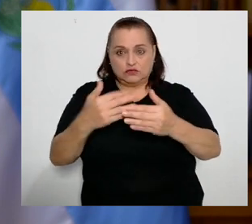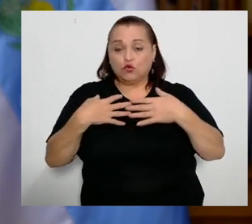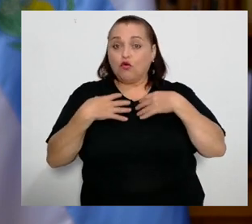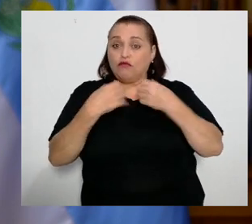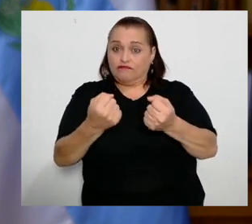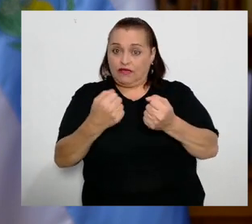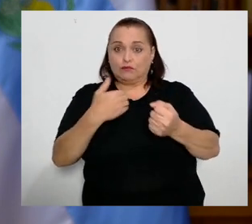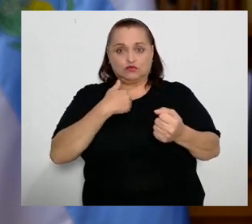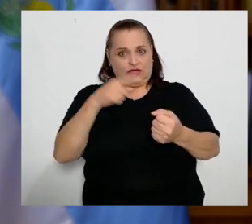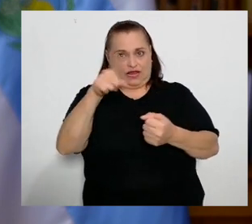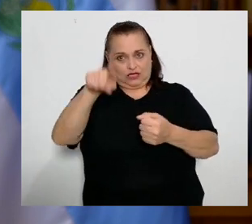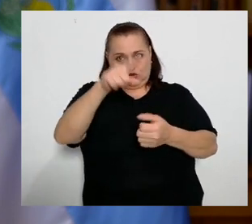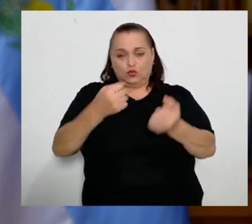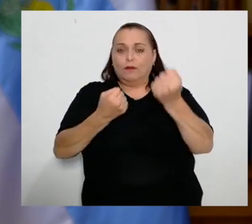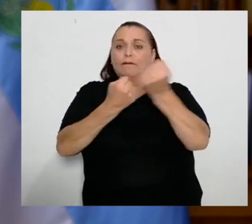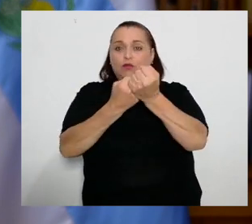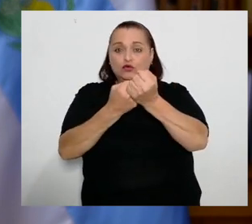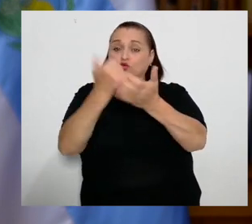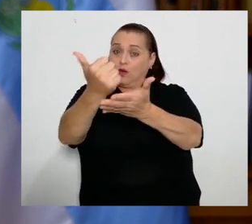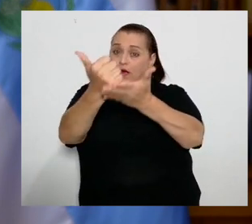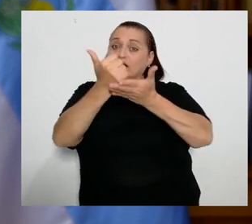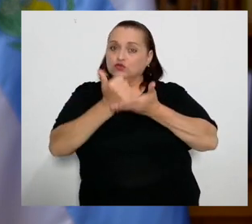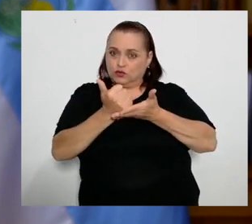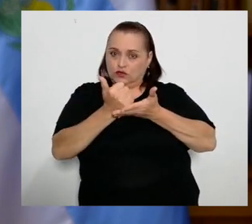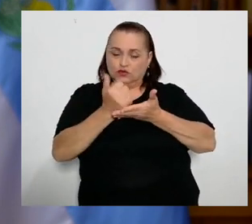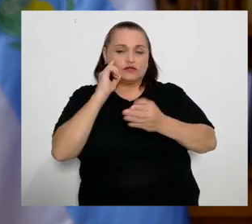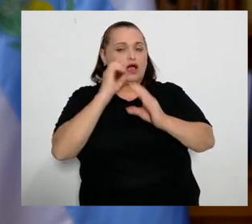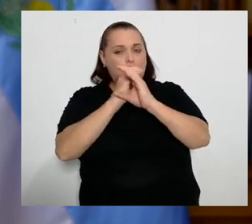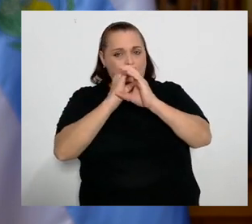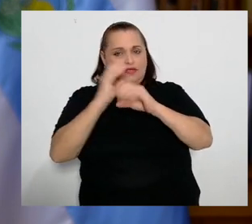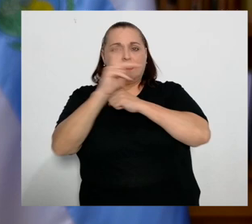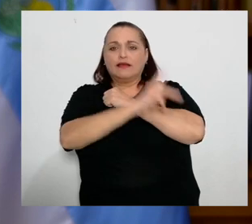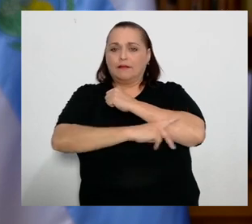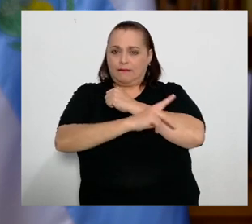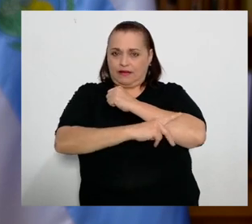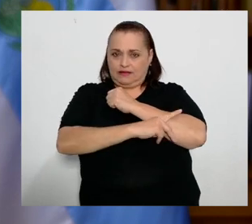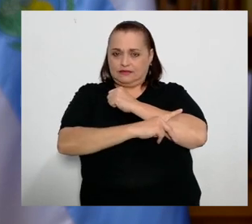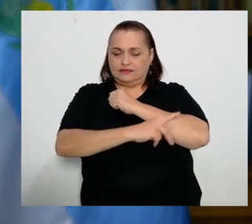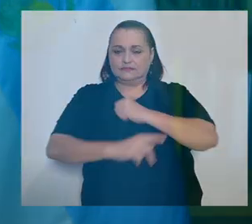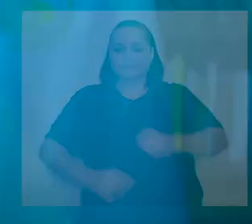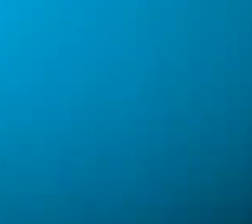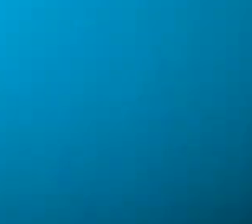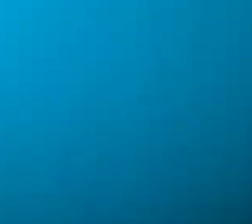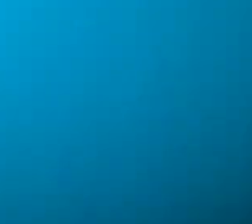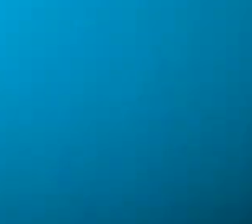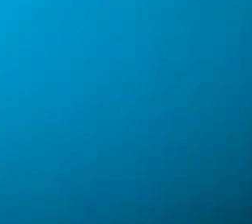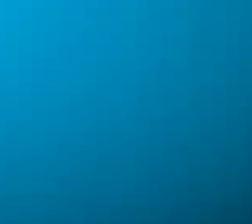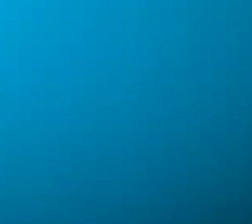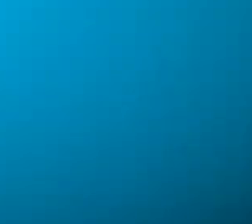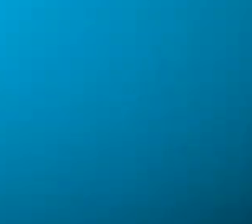confiamos en contar con su apoyo ayúdenos a cuidar este país